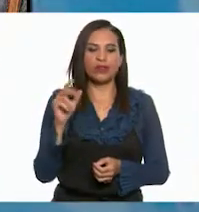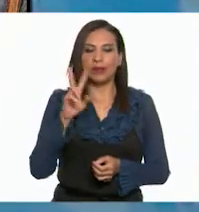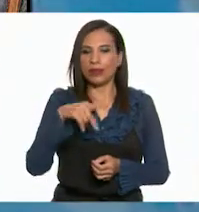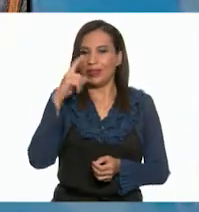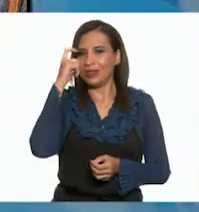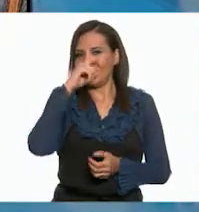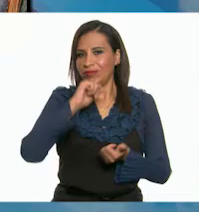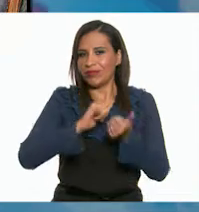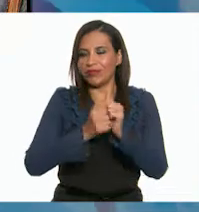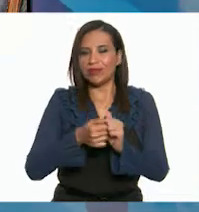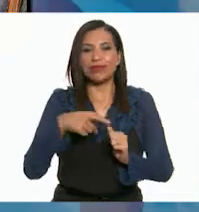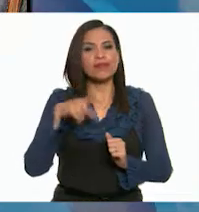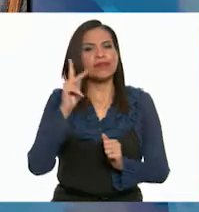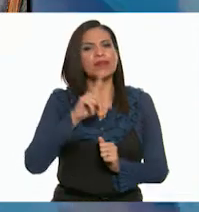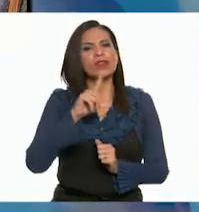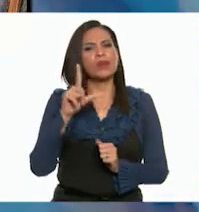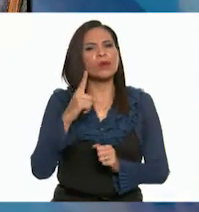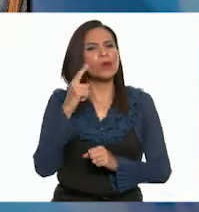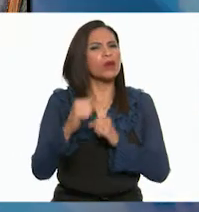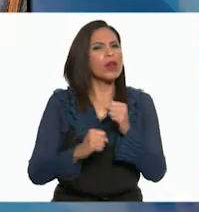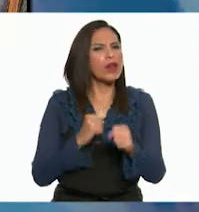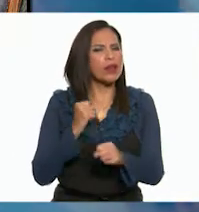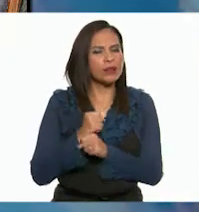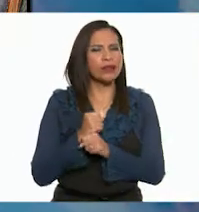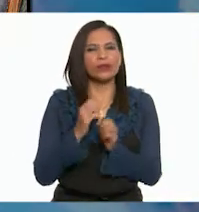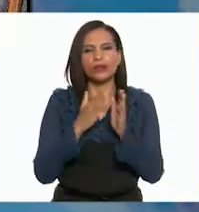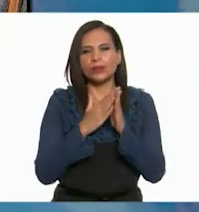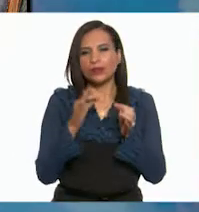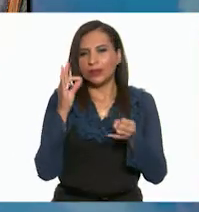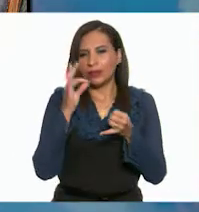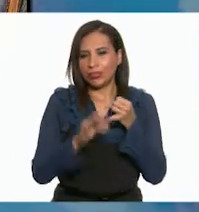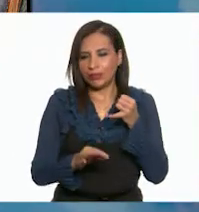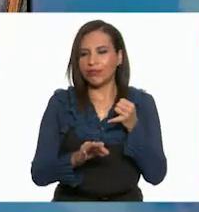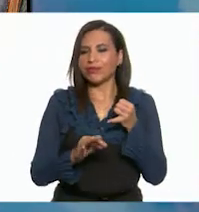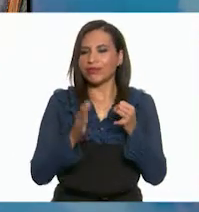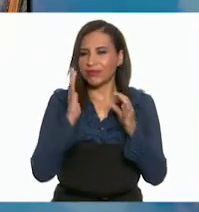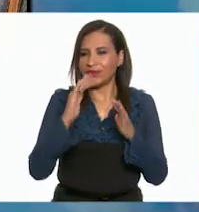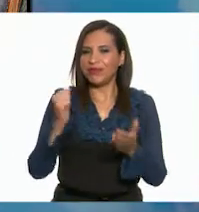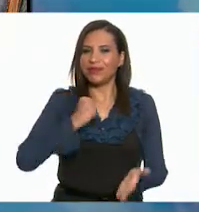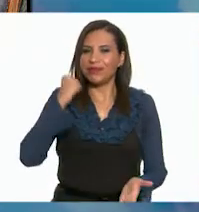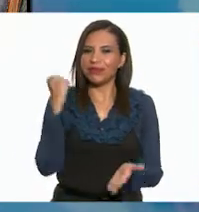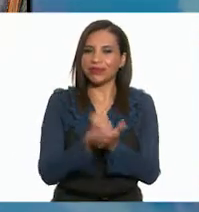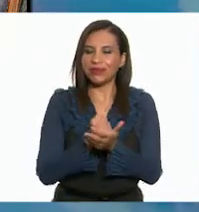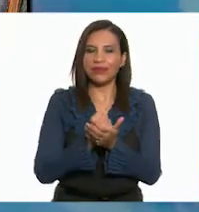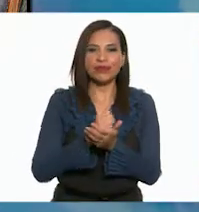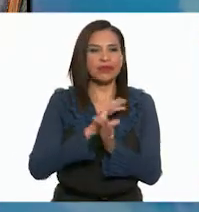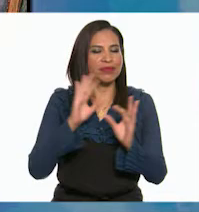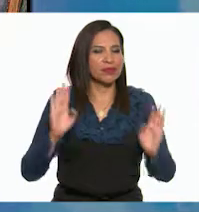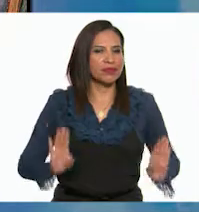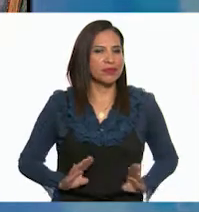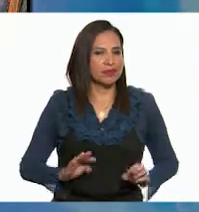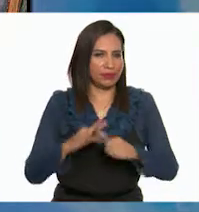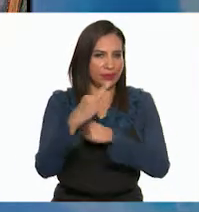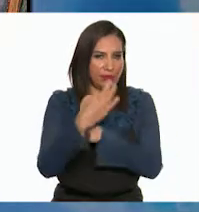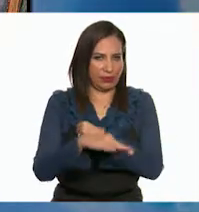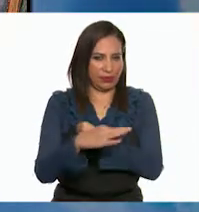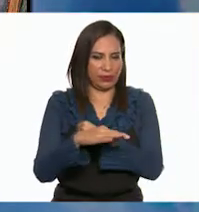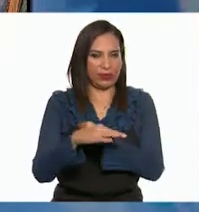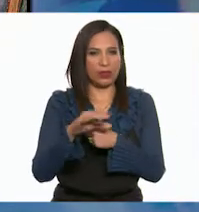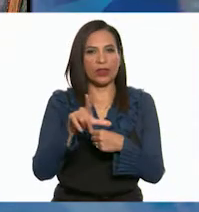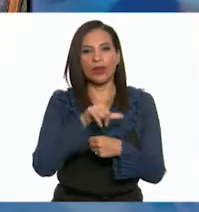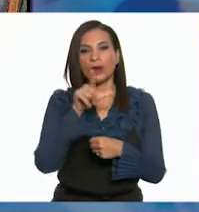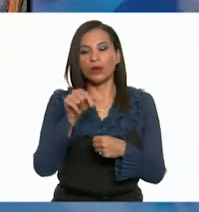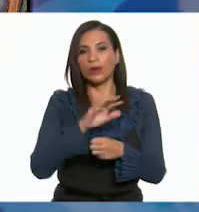bastante complicado, pero después de un año, finalmente fue aprobada con carácter provisional y dada